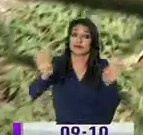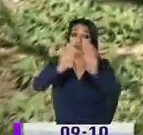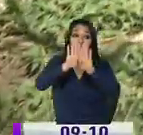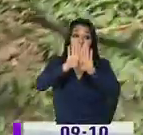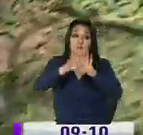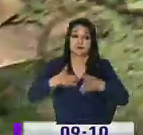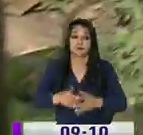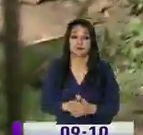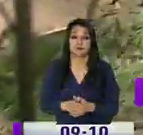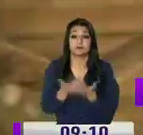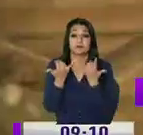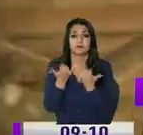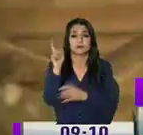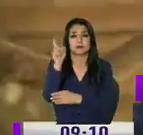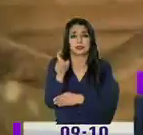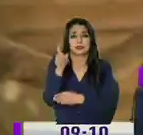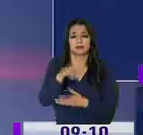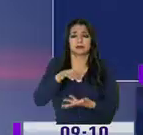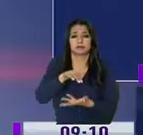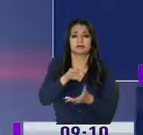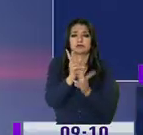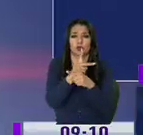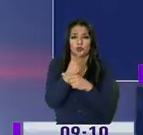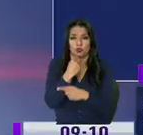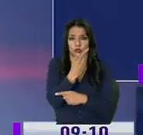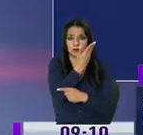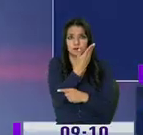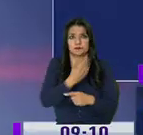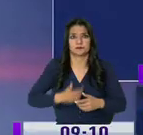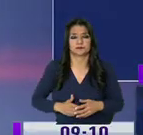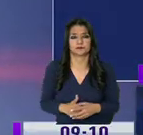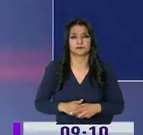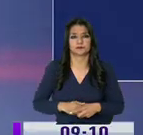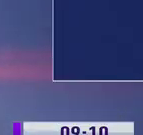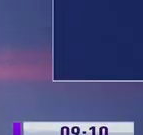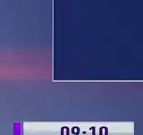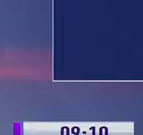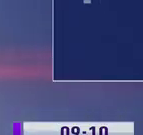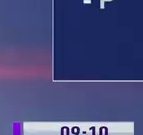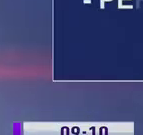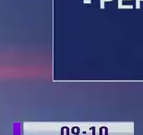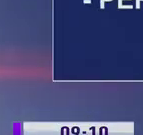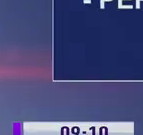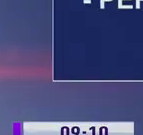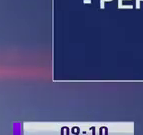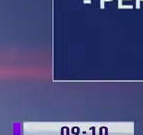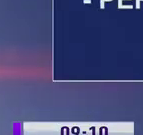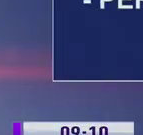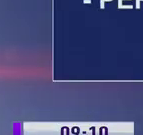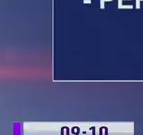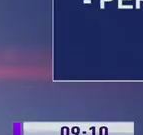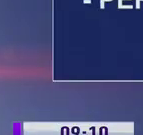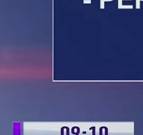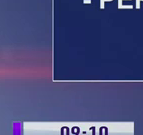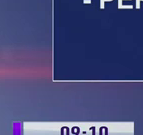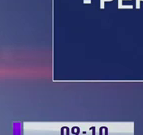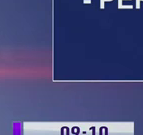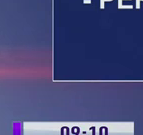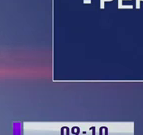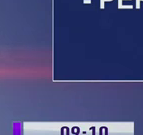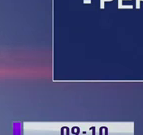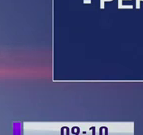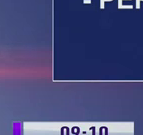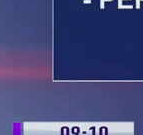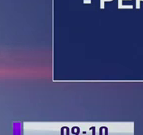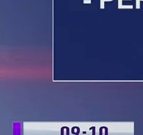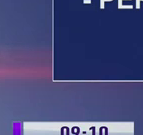que se necesita ahora es donar productos como acelga, apio, aguacate, choclo, pera, pepinillo dulce, carne de